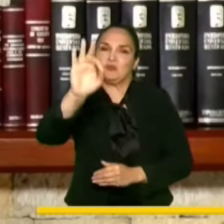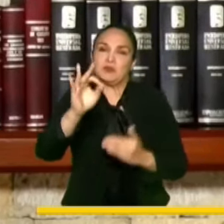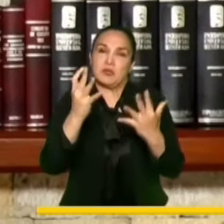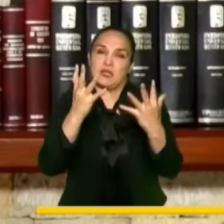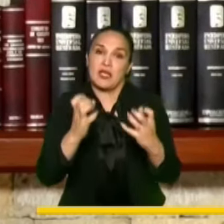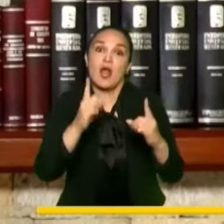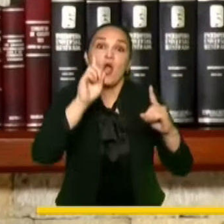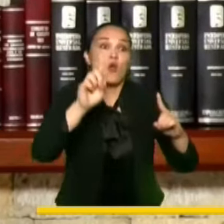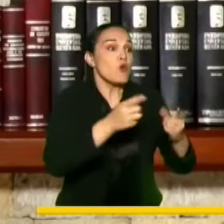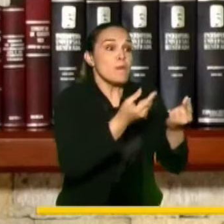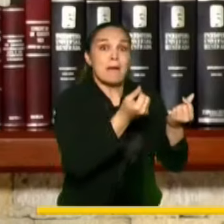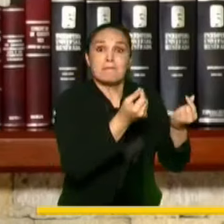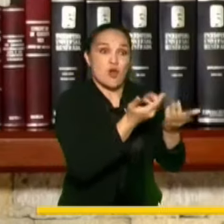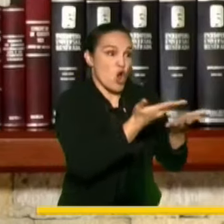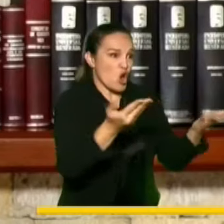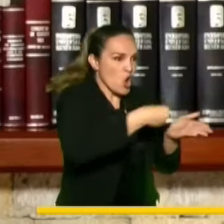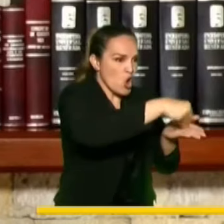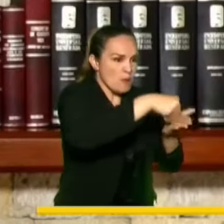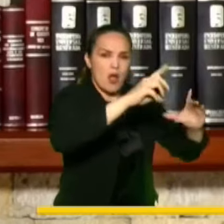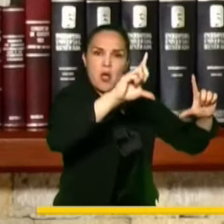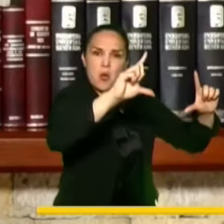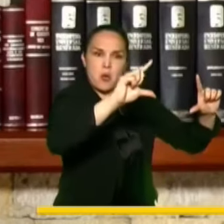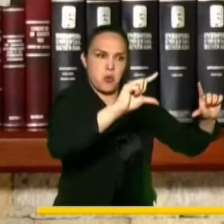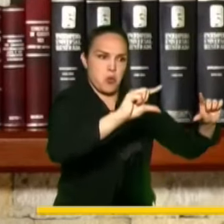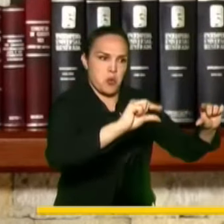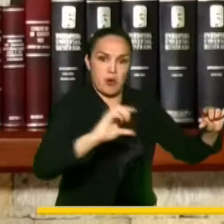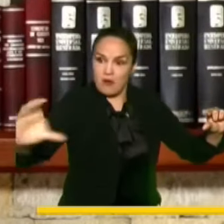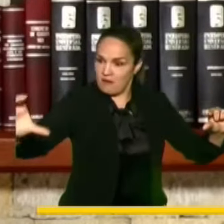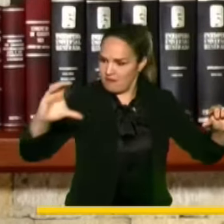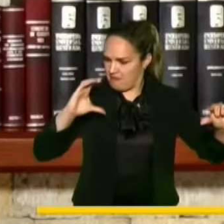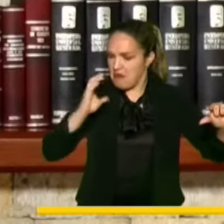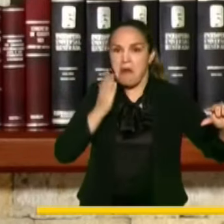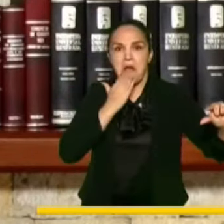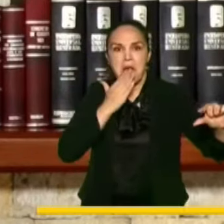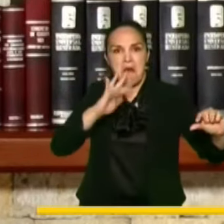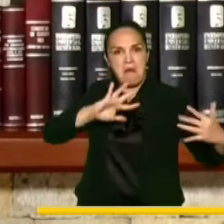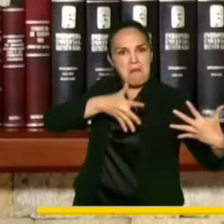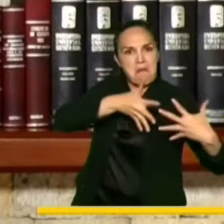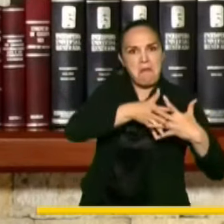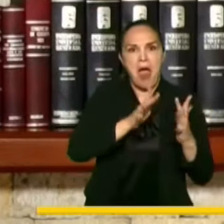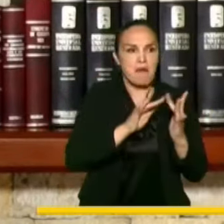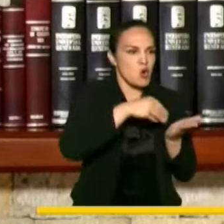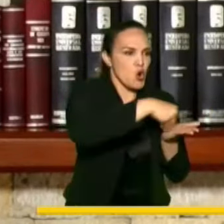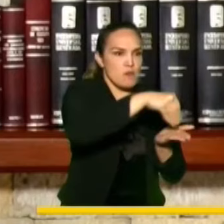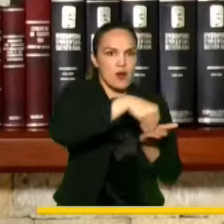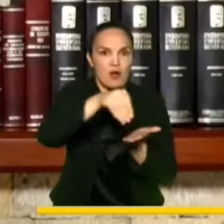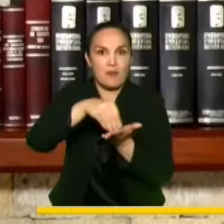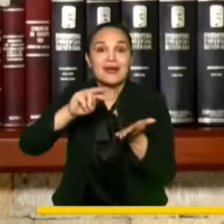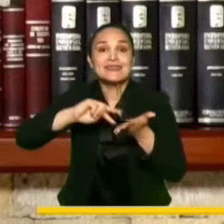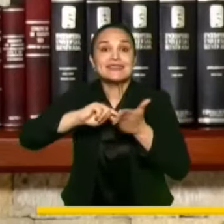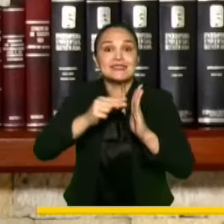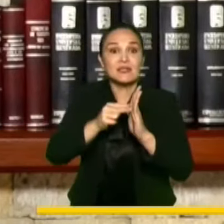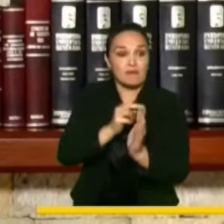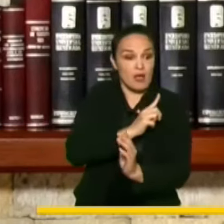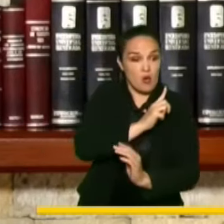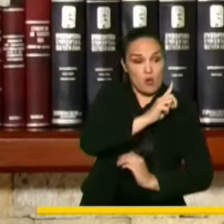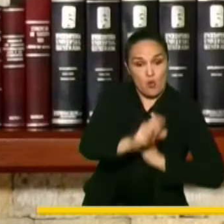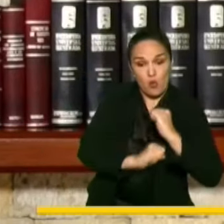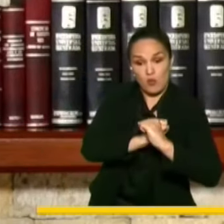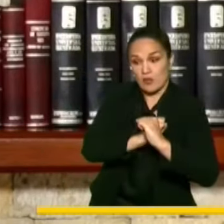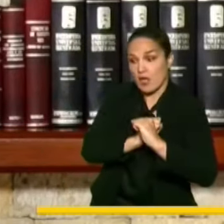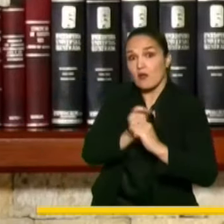la inflación de precios. Esto significa que en 2 años de gobierno habríamos elevado el nivel de vida